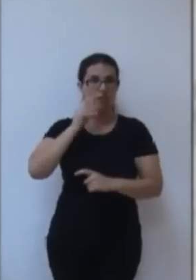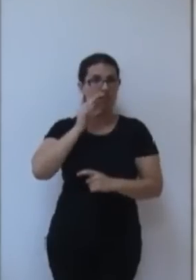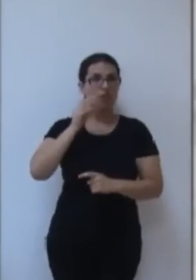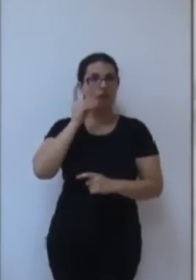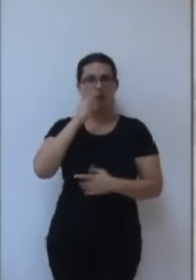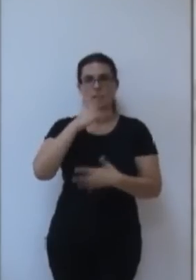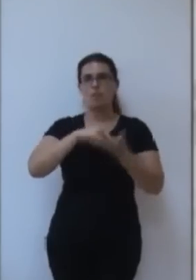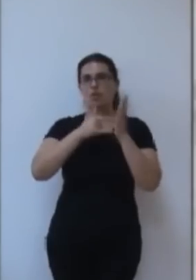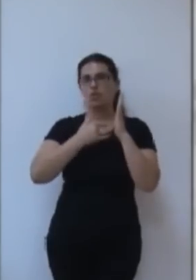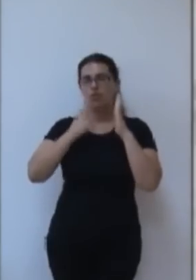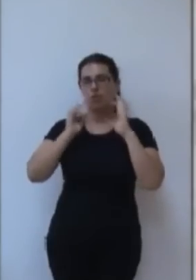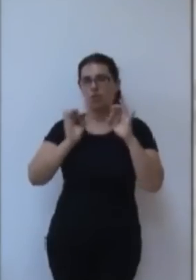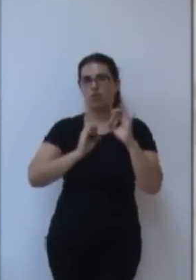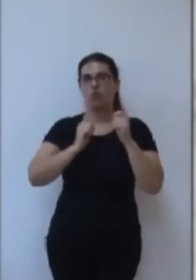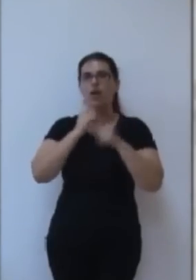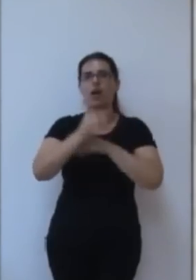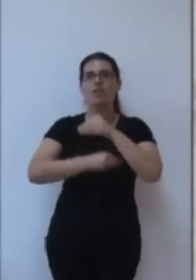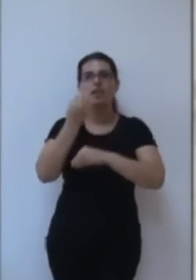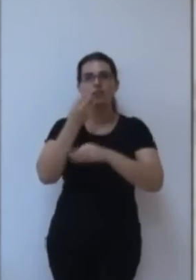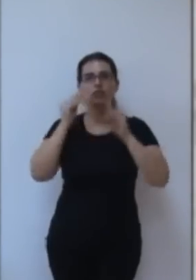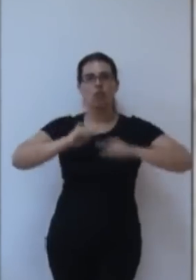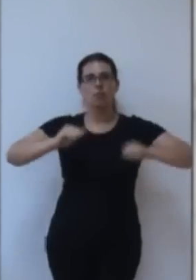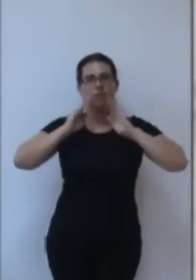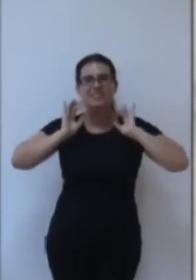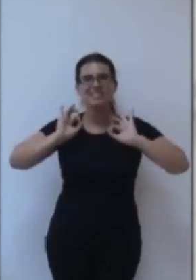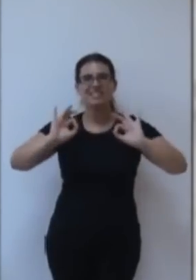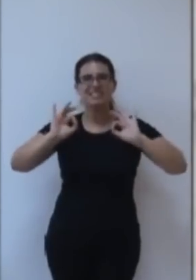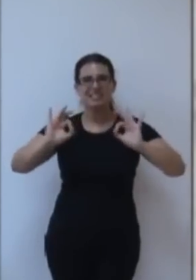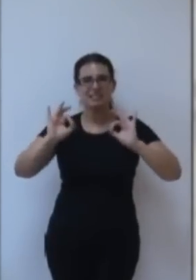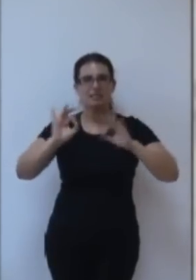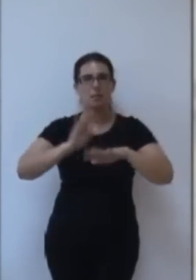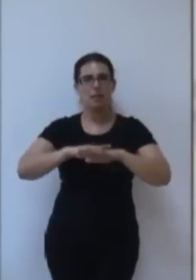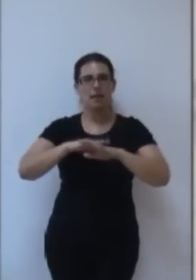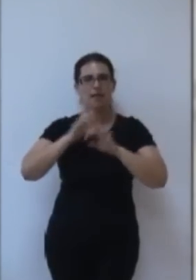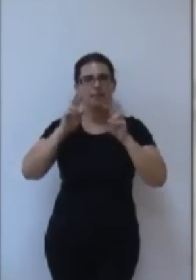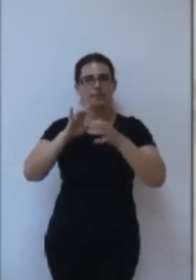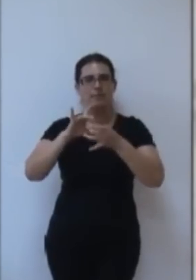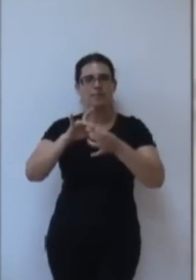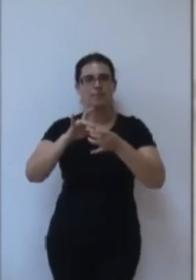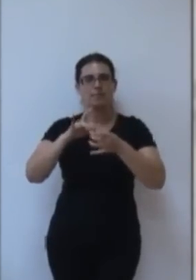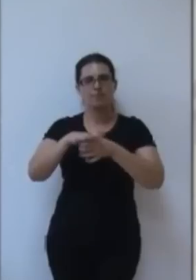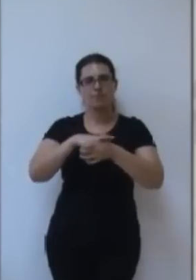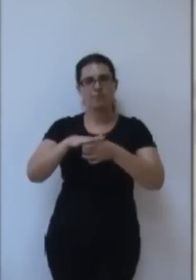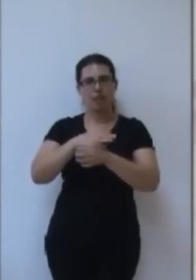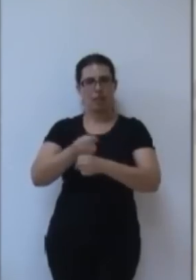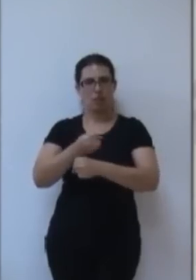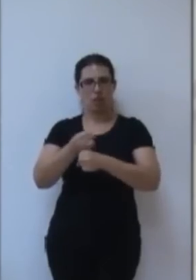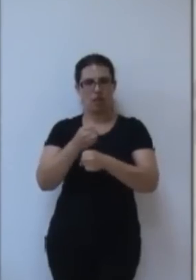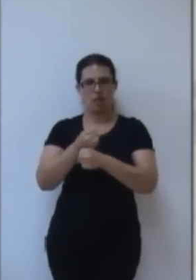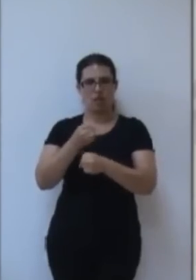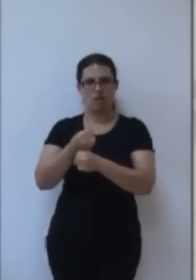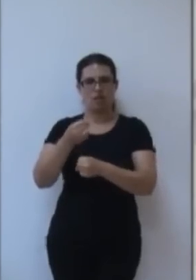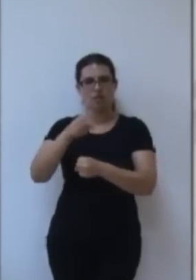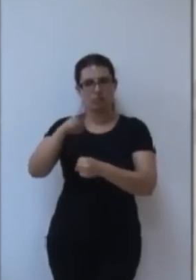concreto en el que se está dando formación específica para entorno laboral en el que se trabaja